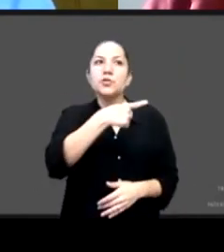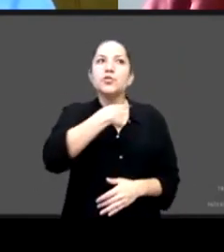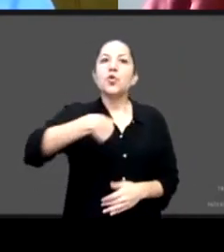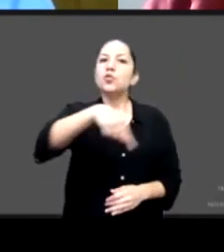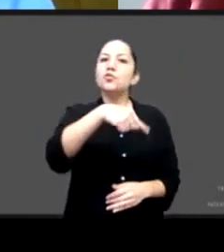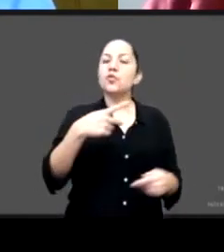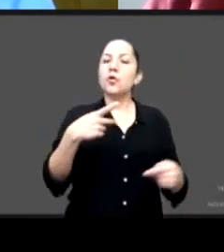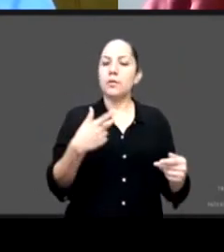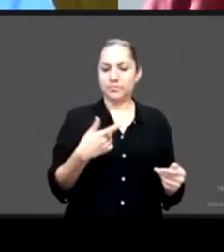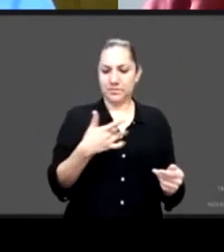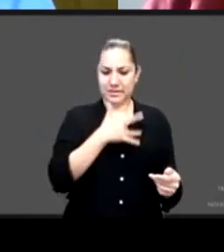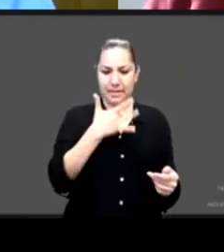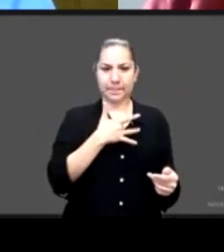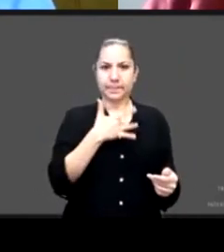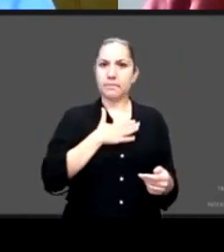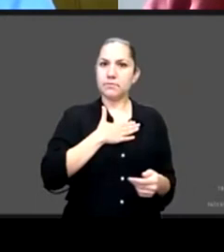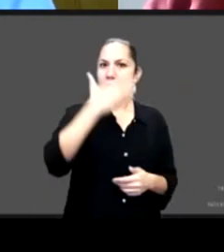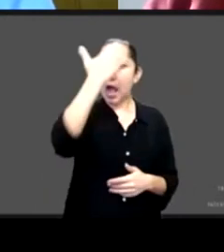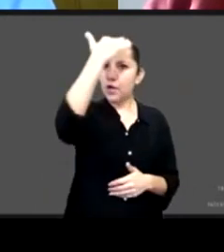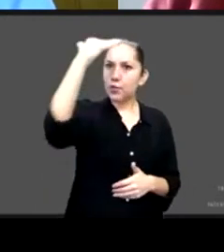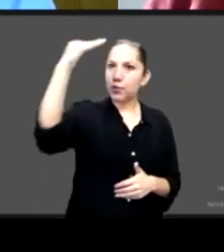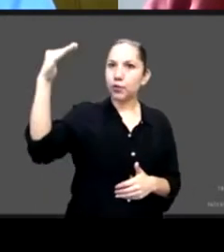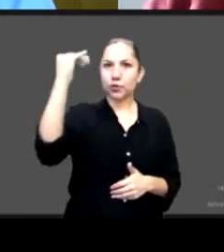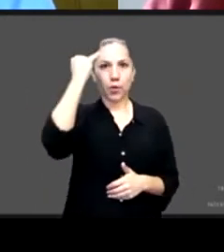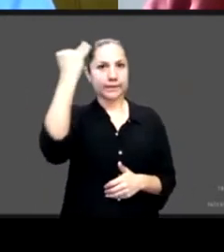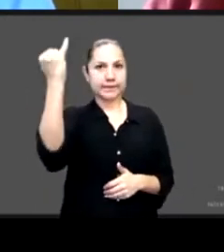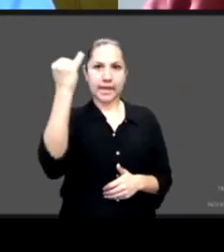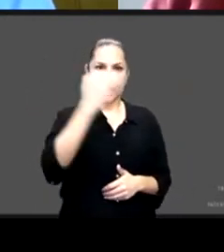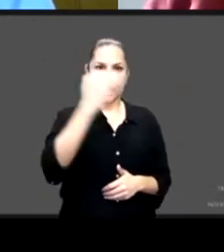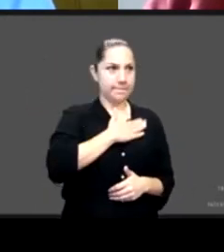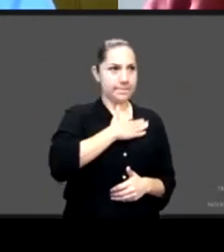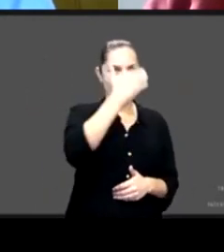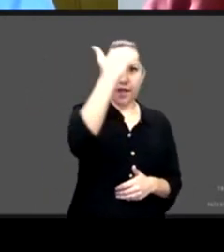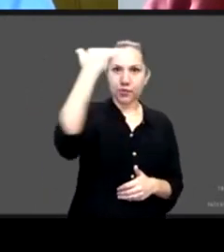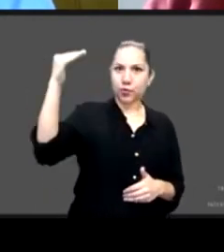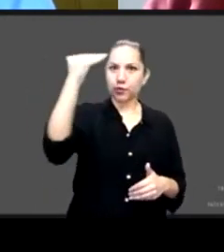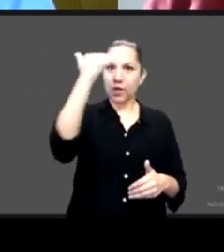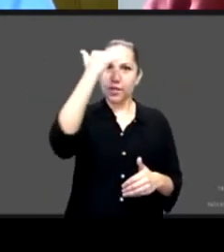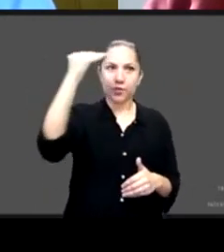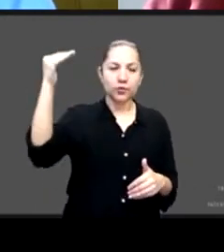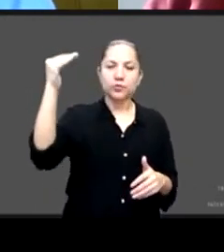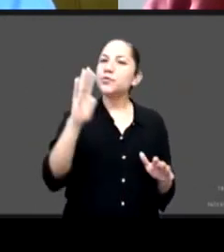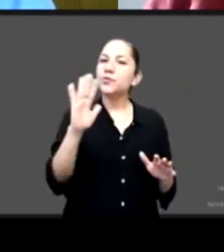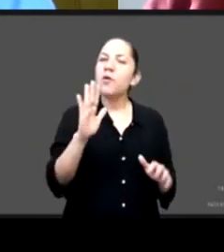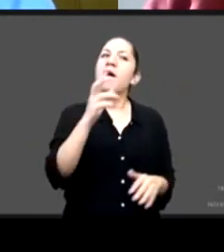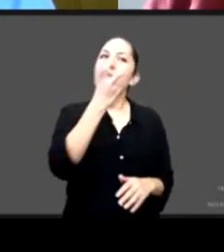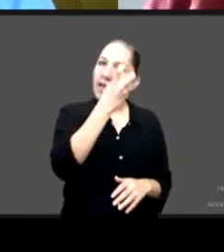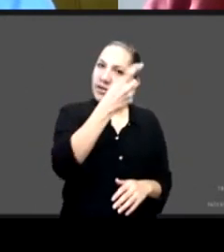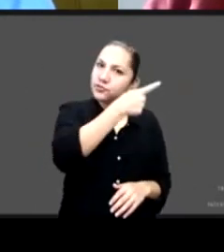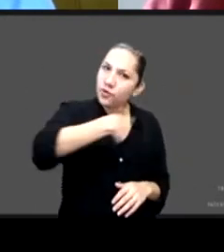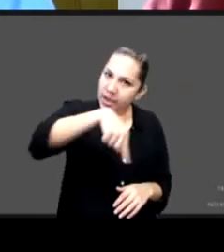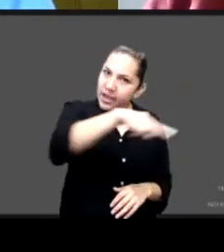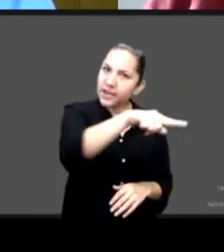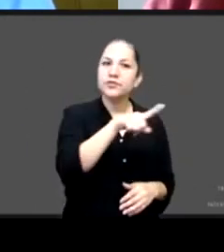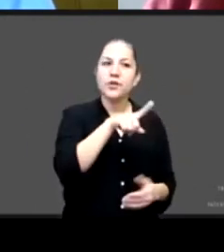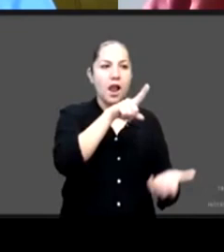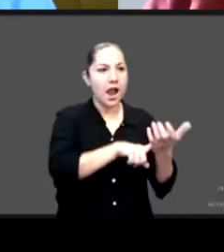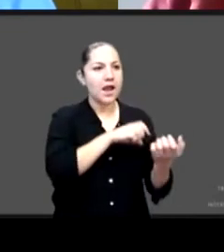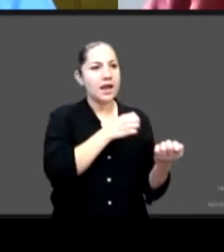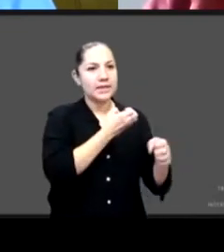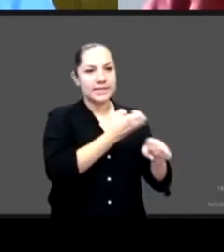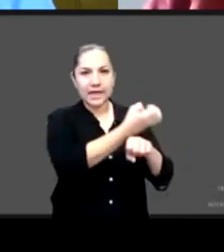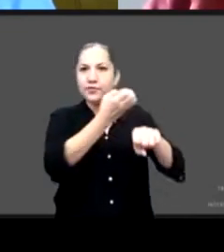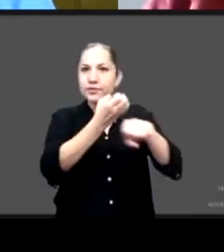apropiado. Y en ese sentido, nuestros compañeros en los estados nos han estado compartiendo, hacen campañas de quédate en